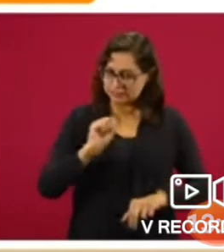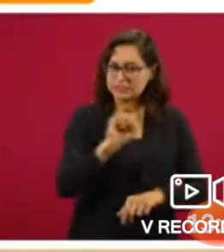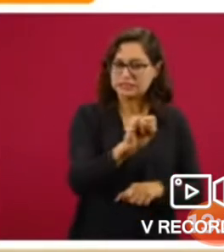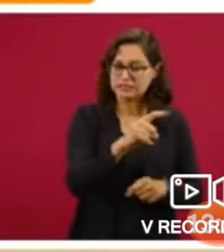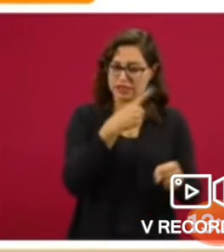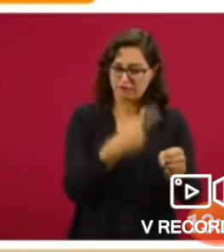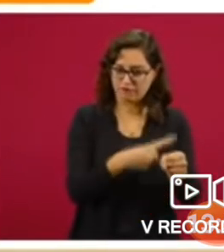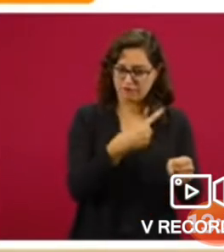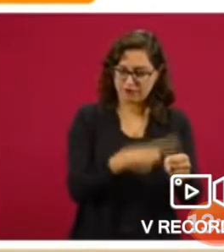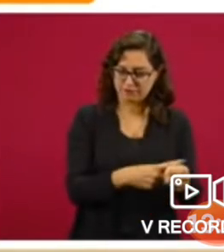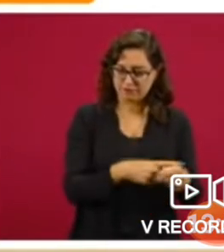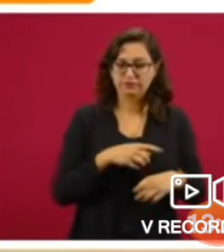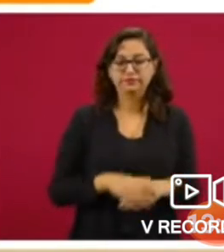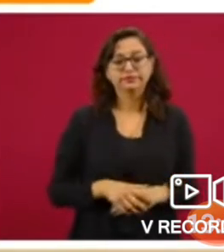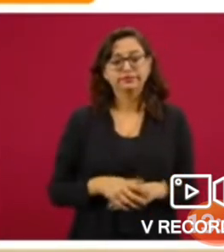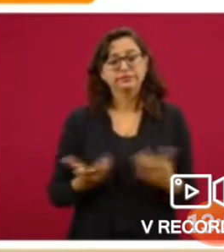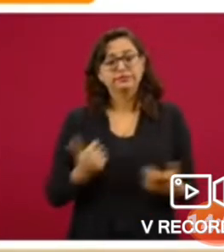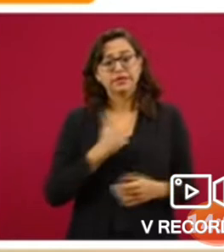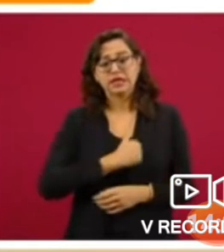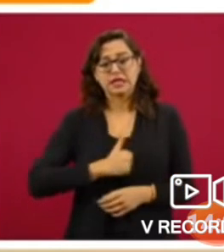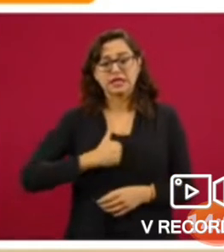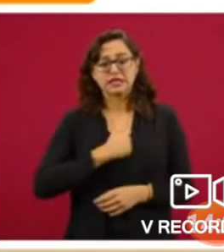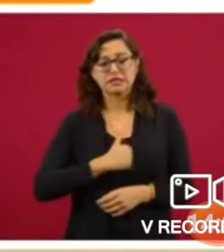También, desafortunadamente, tenemos